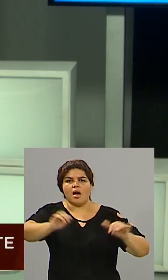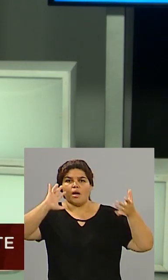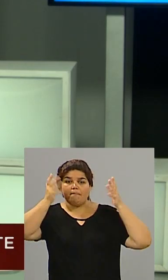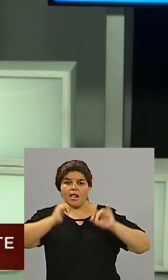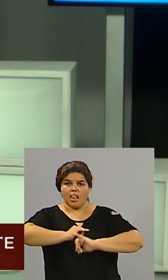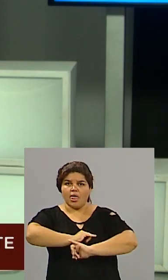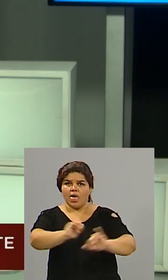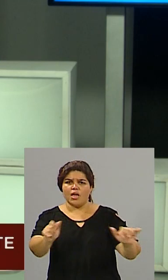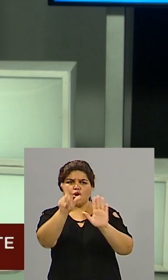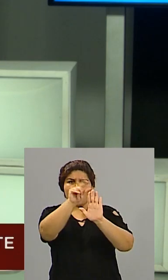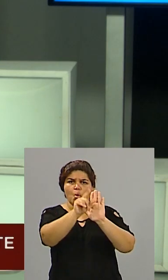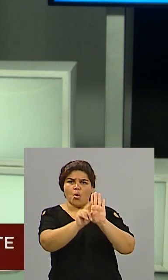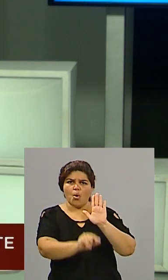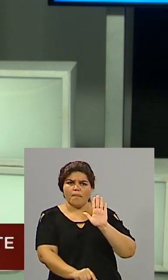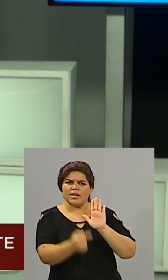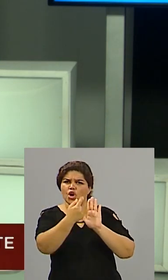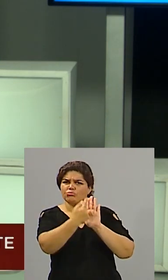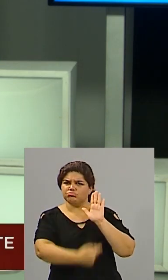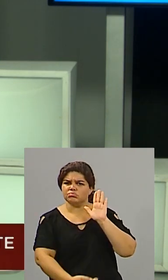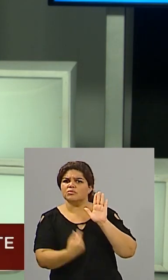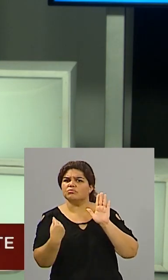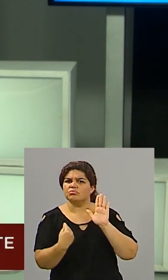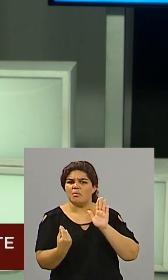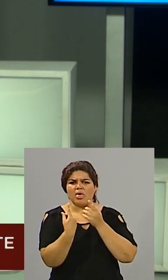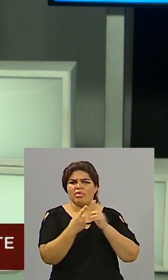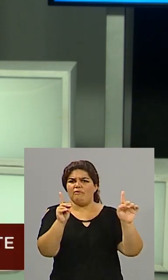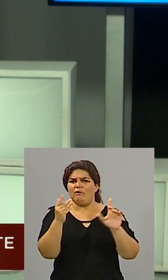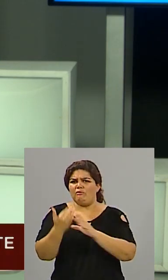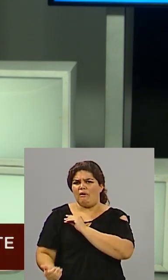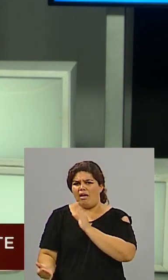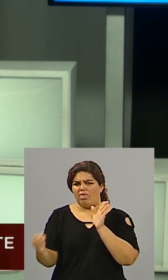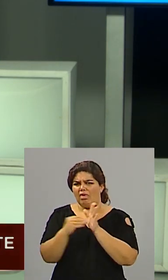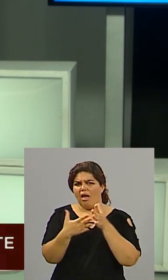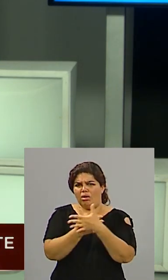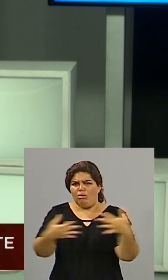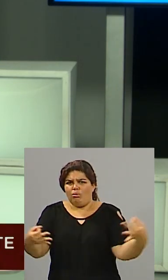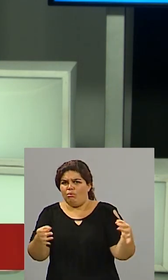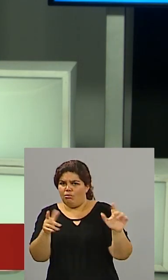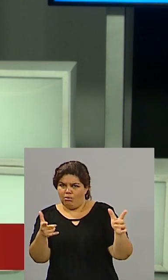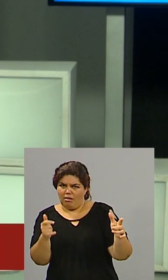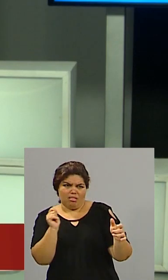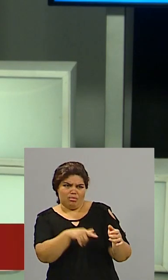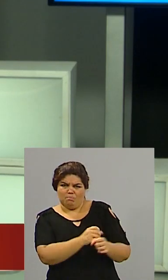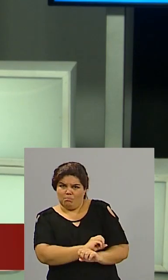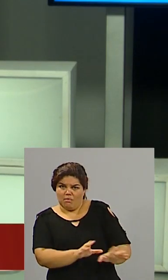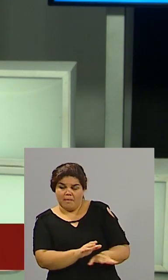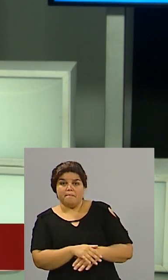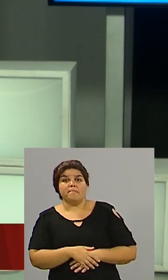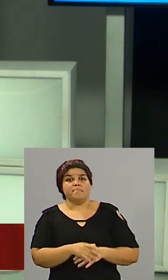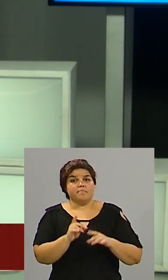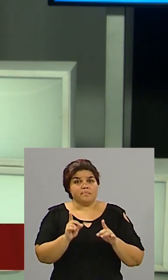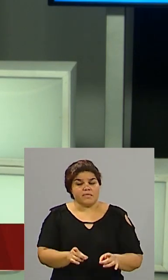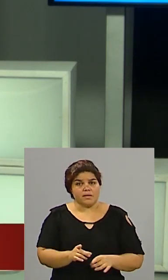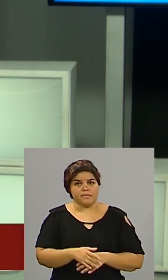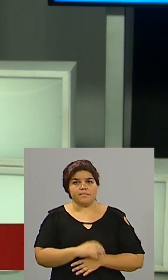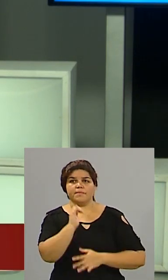¿no? Con todas las cifras diferentes a la realidad. Bueno, con una herencia que tal cual, hay que decirlo, es